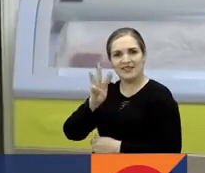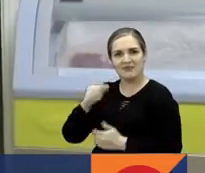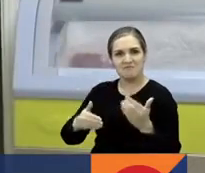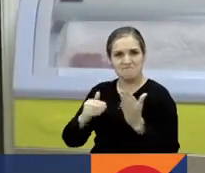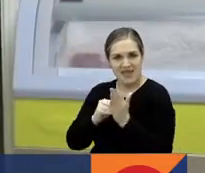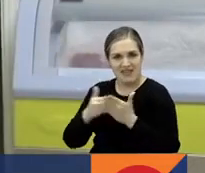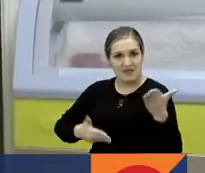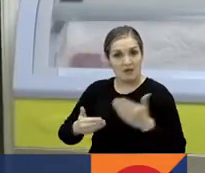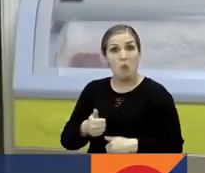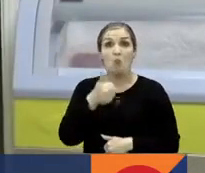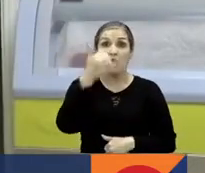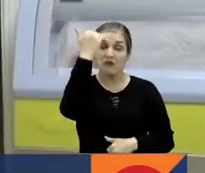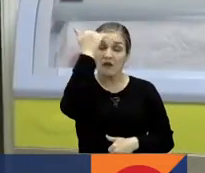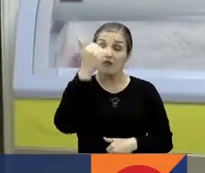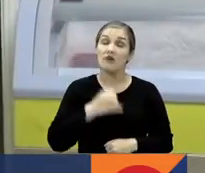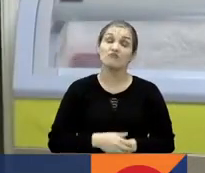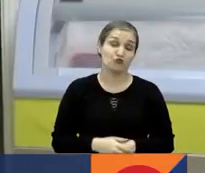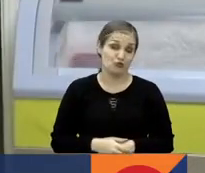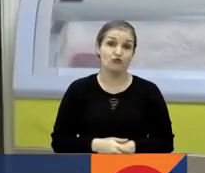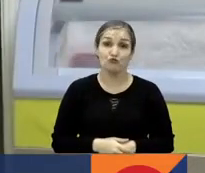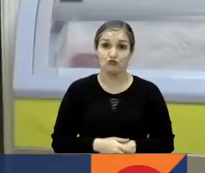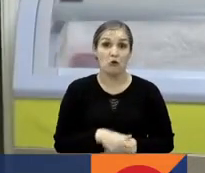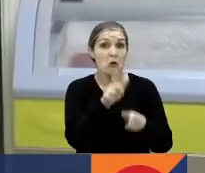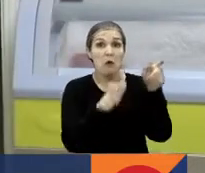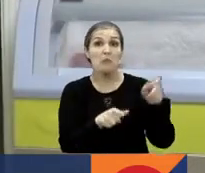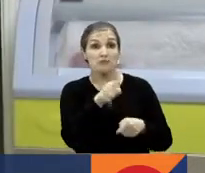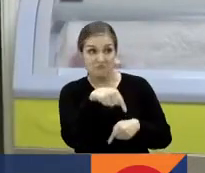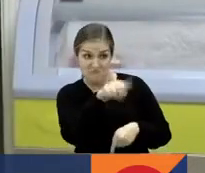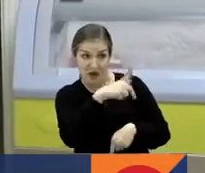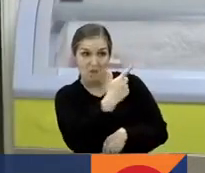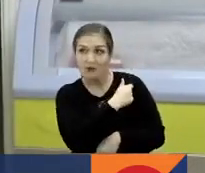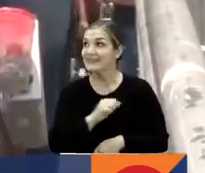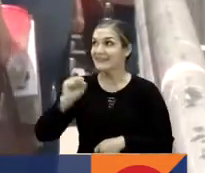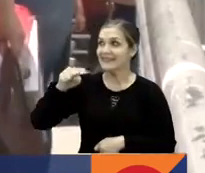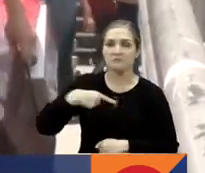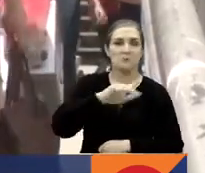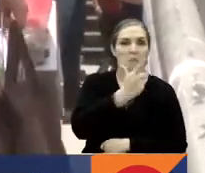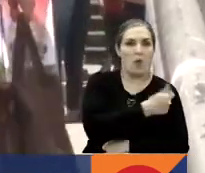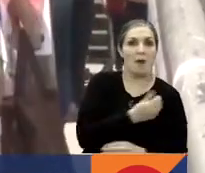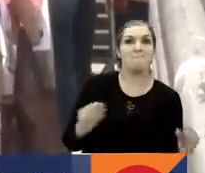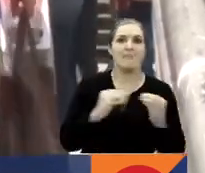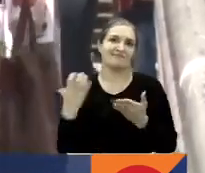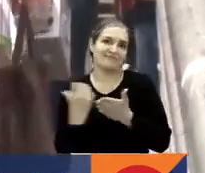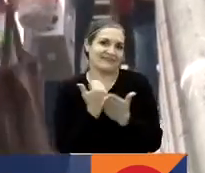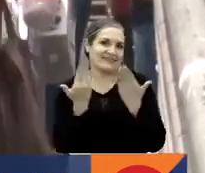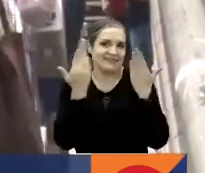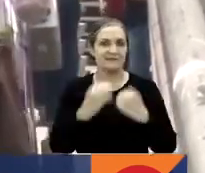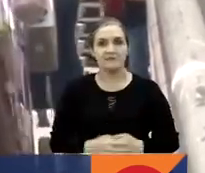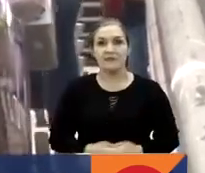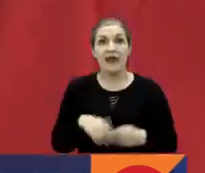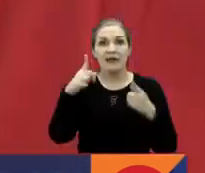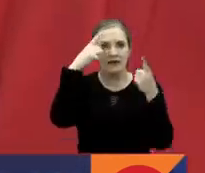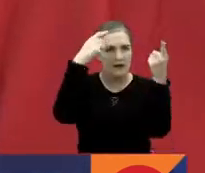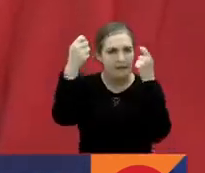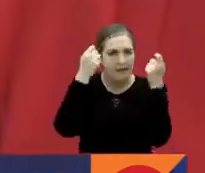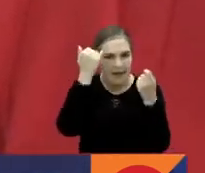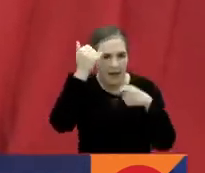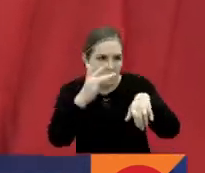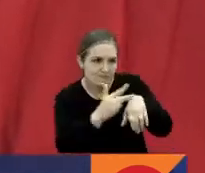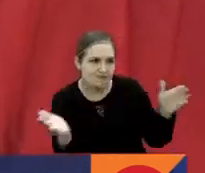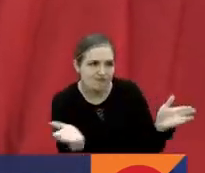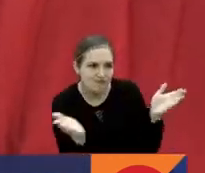iniciativa. Motiva a la gente que se vacune y también la reactivación económica. La comunidad ve la estrategia como una motivación